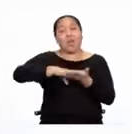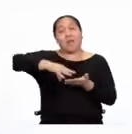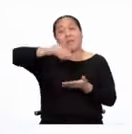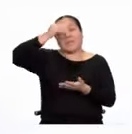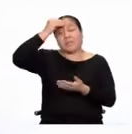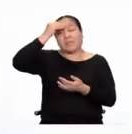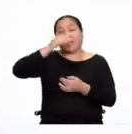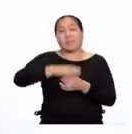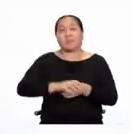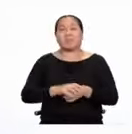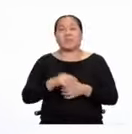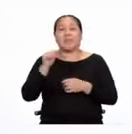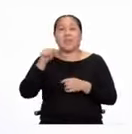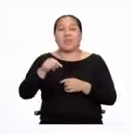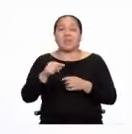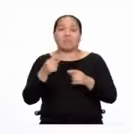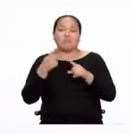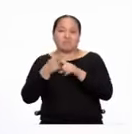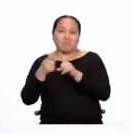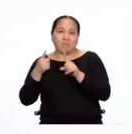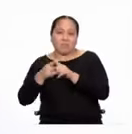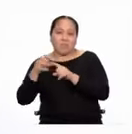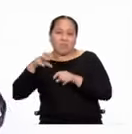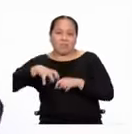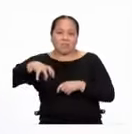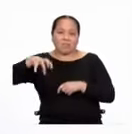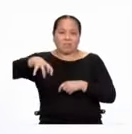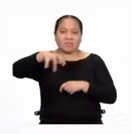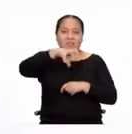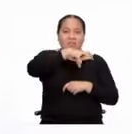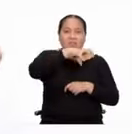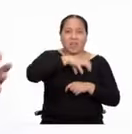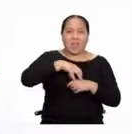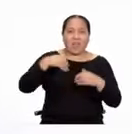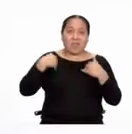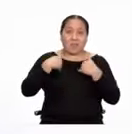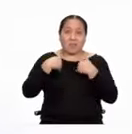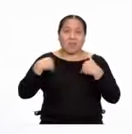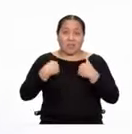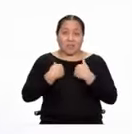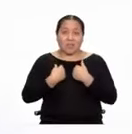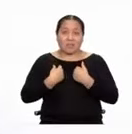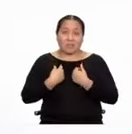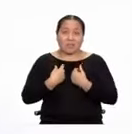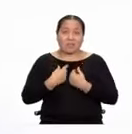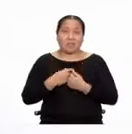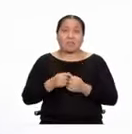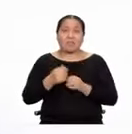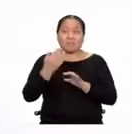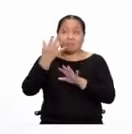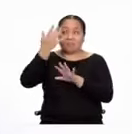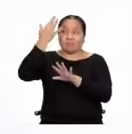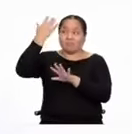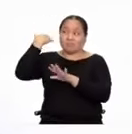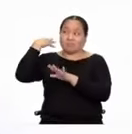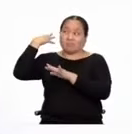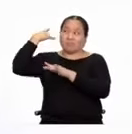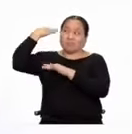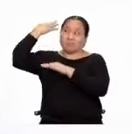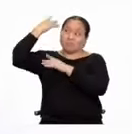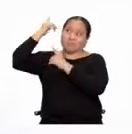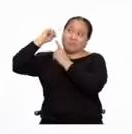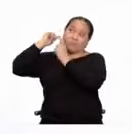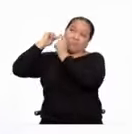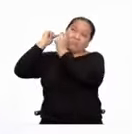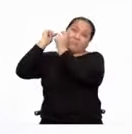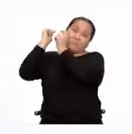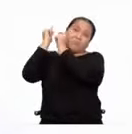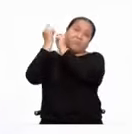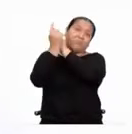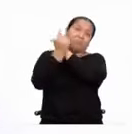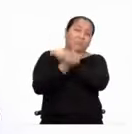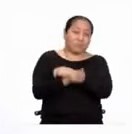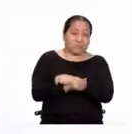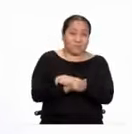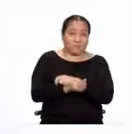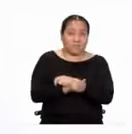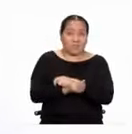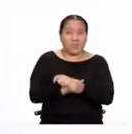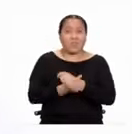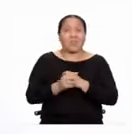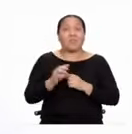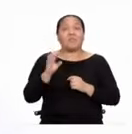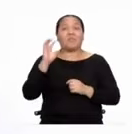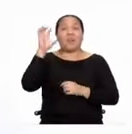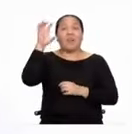las especies actuales son la evolución de especies prehistóricas como los dinosaurios. Y también aprenderemos sobre